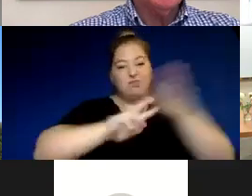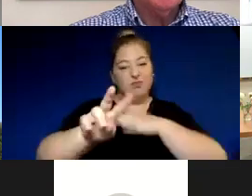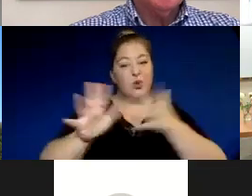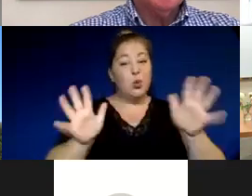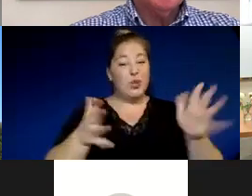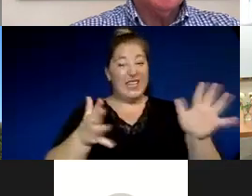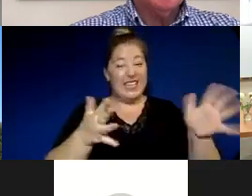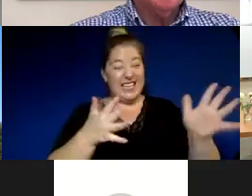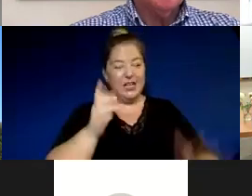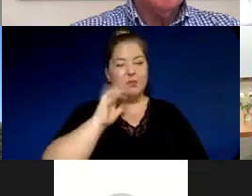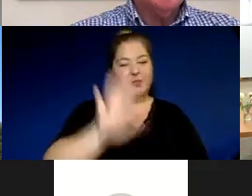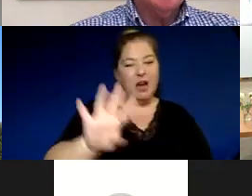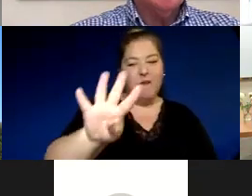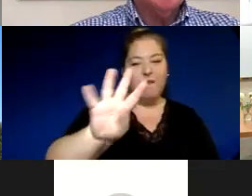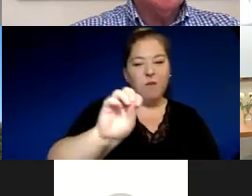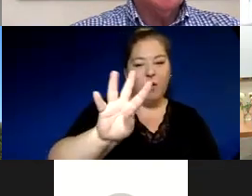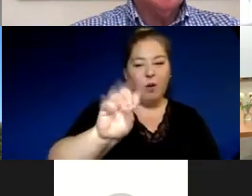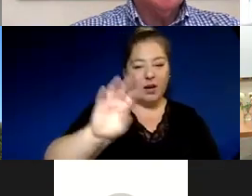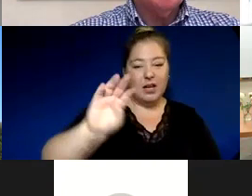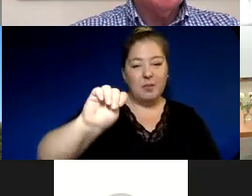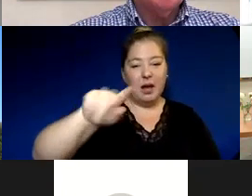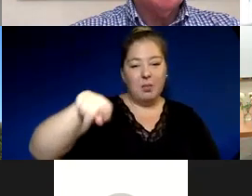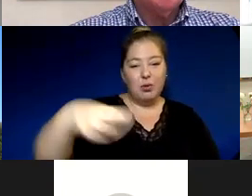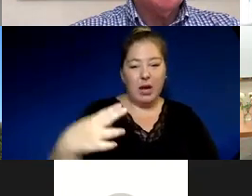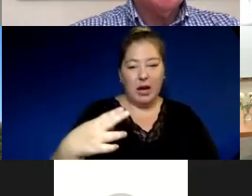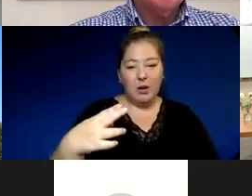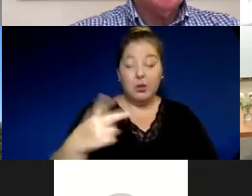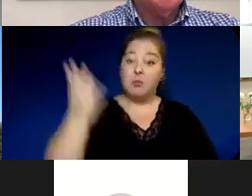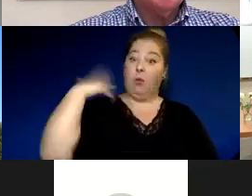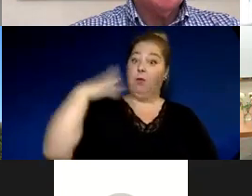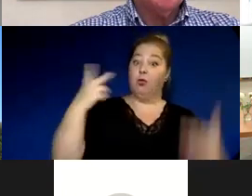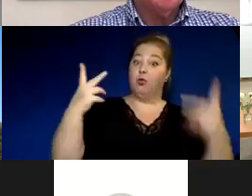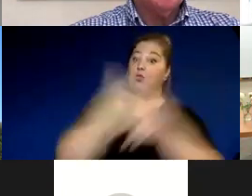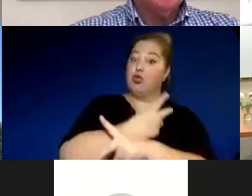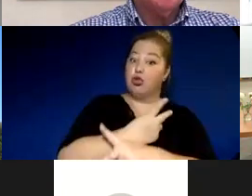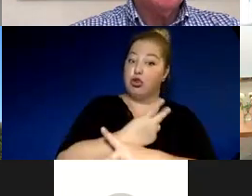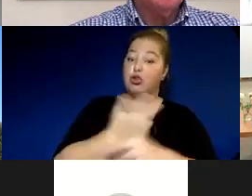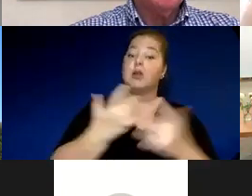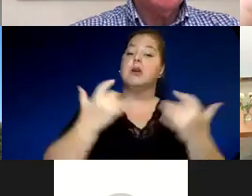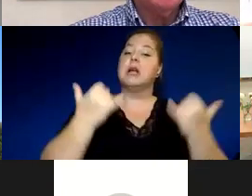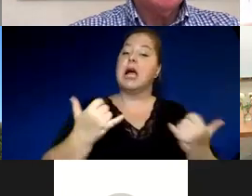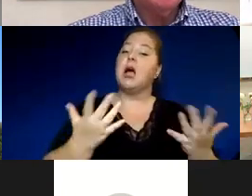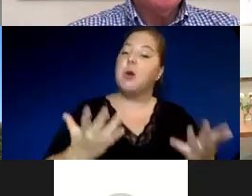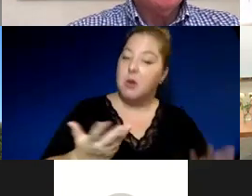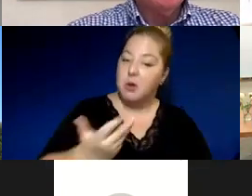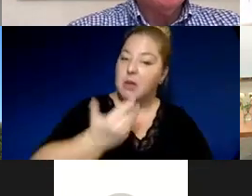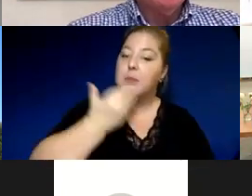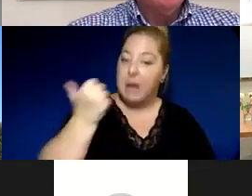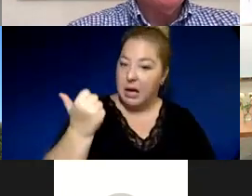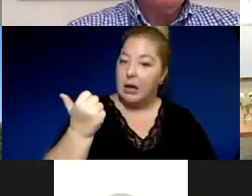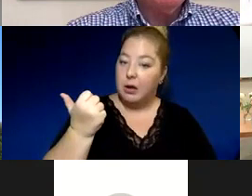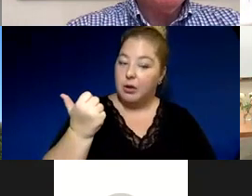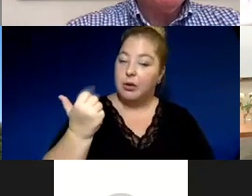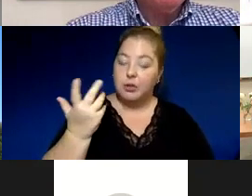por hora, que eso puede afectar en comparación con lo que pensábamos que iba a ser la tormenta inicialmente. Y dicho eso,